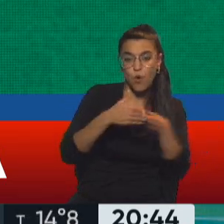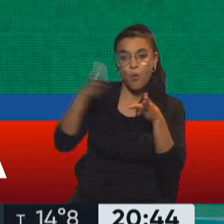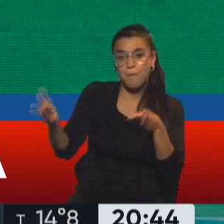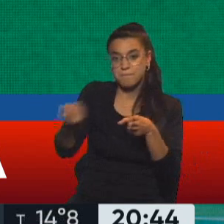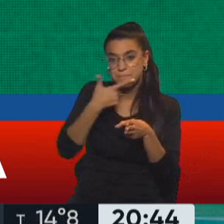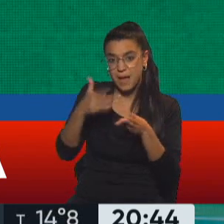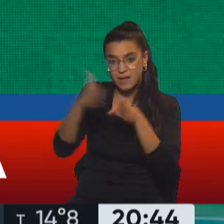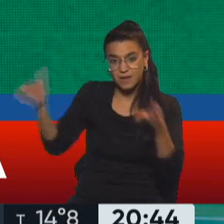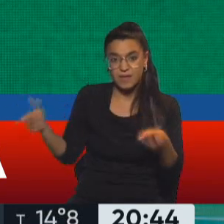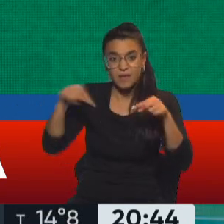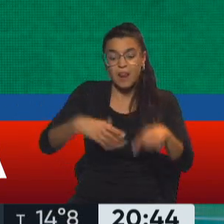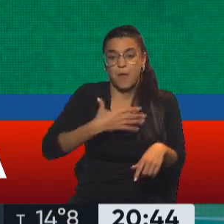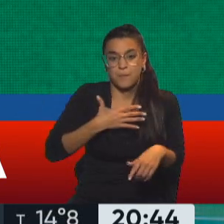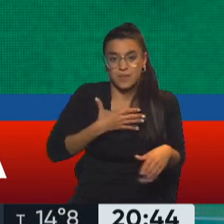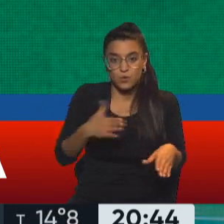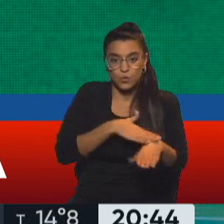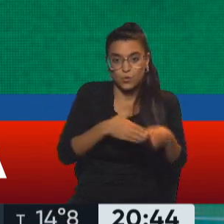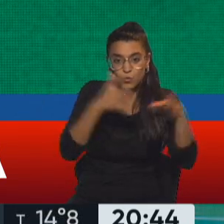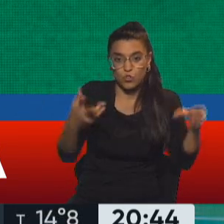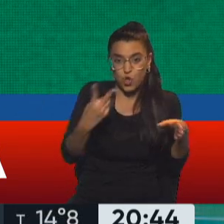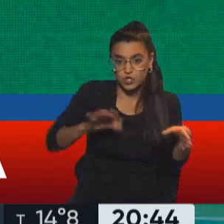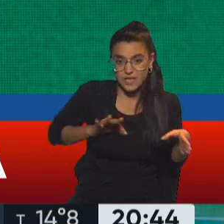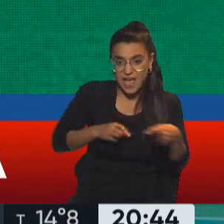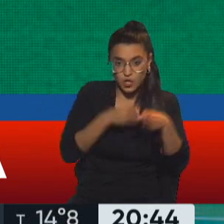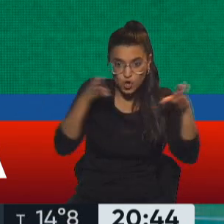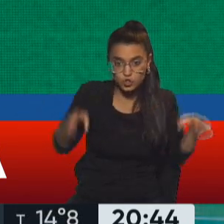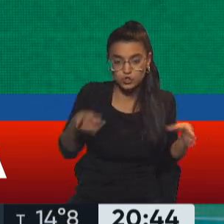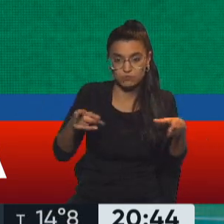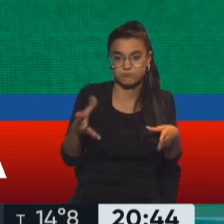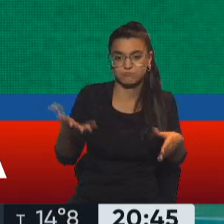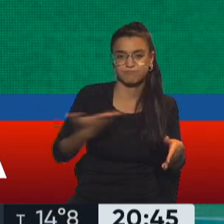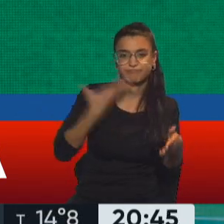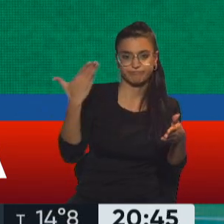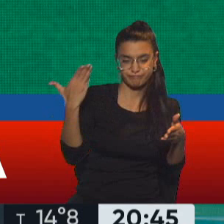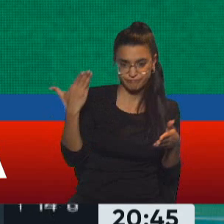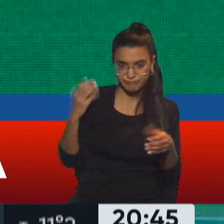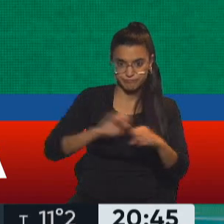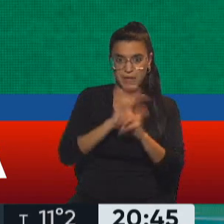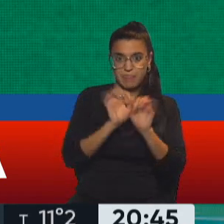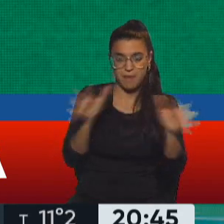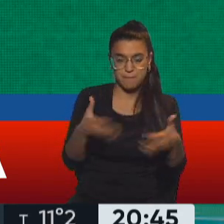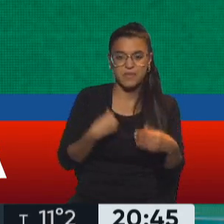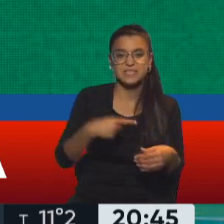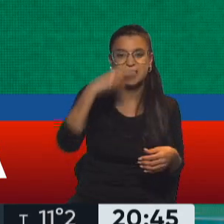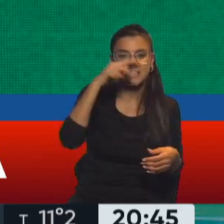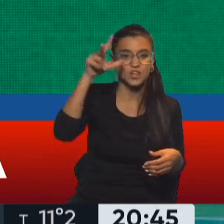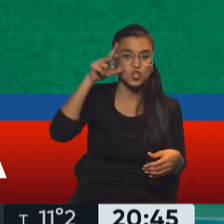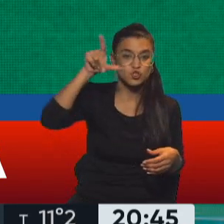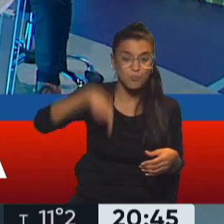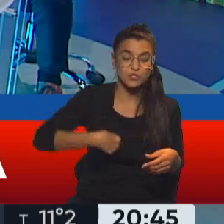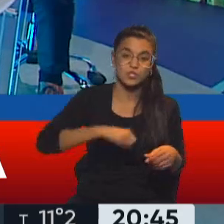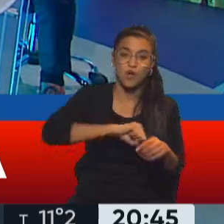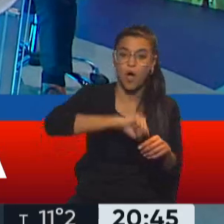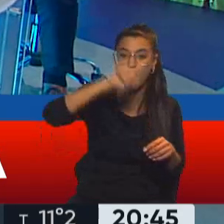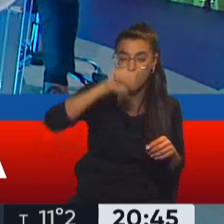Mauricio Macri, y lo que pasó lamentablemente en estos 2 años donde nos afectó una pandemia. 78% aumentó